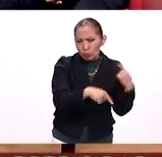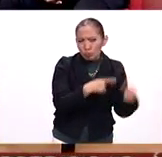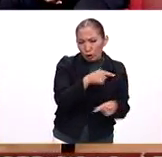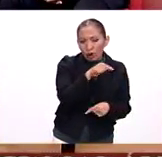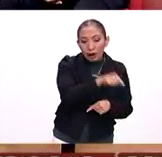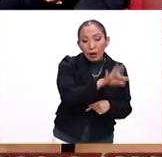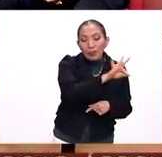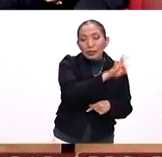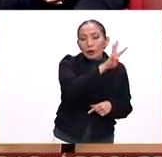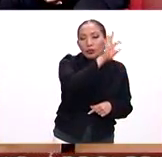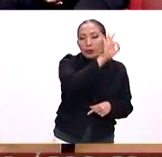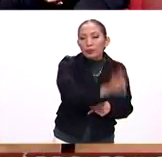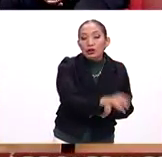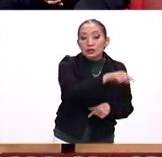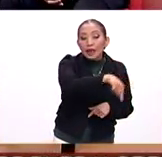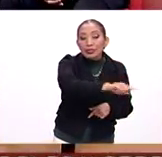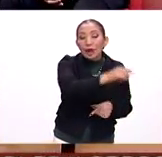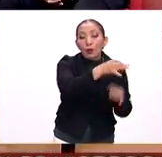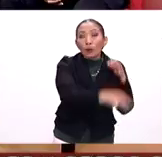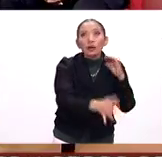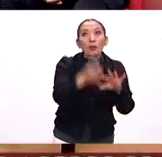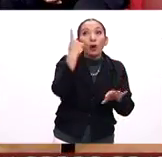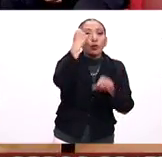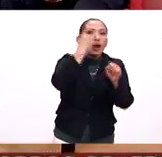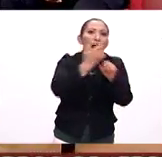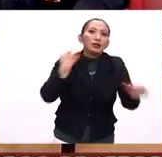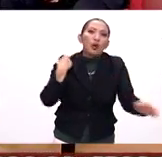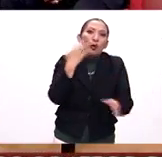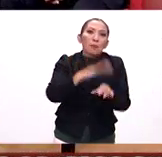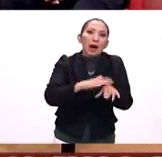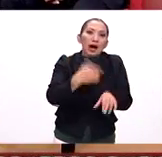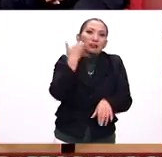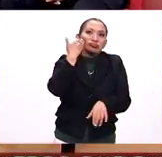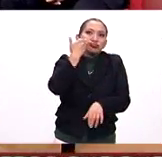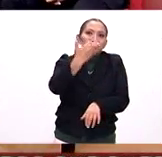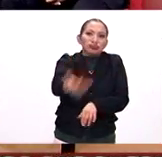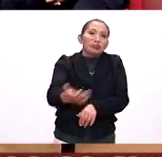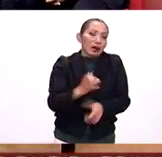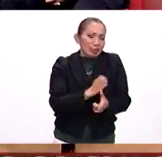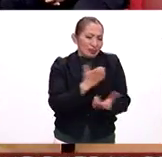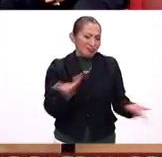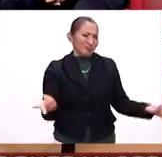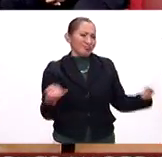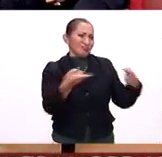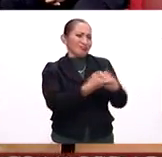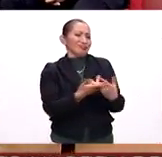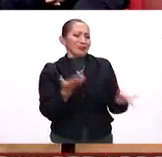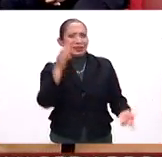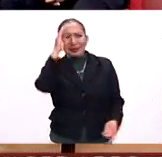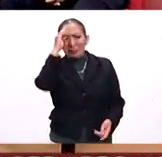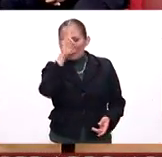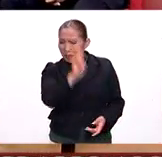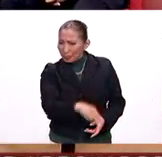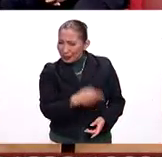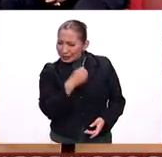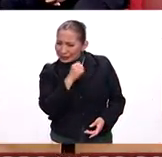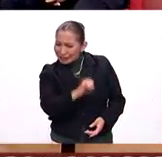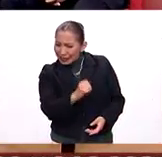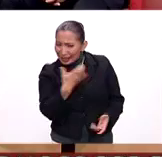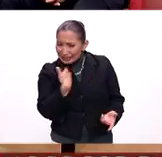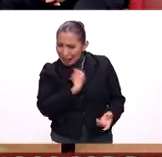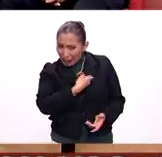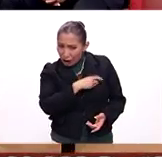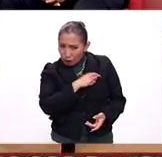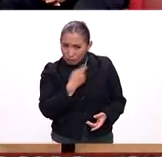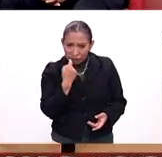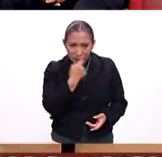que el 44% su última visita fue hace un año o más de un año. Claro. Entonces, bueno, ahí en realidad nos ponemos a pensar, ¿está bien mi estado de